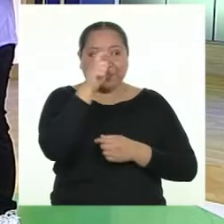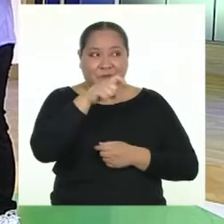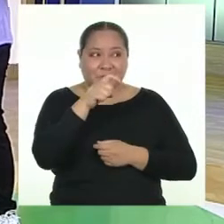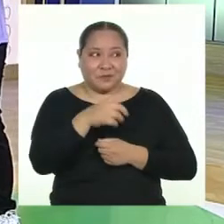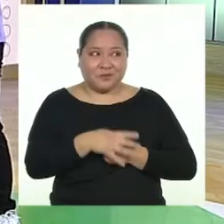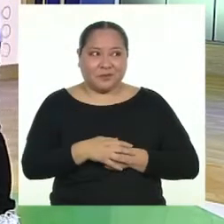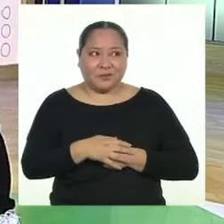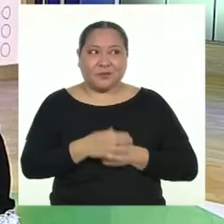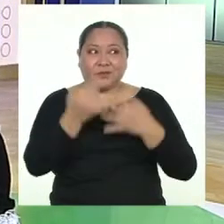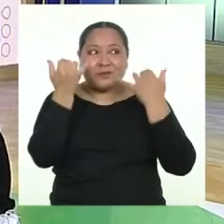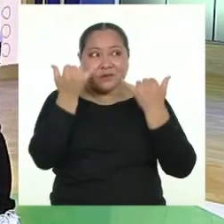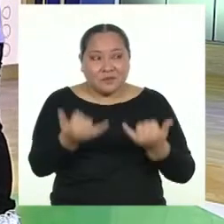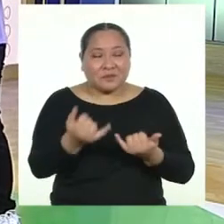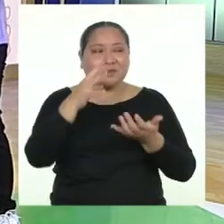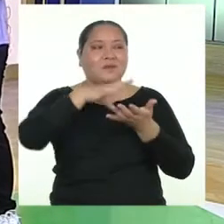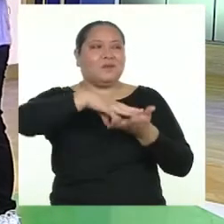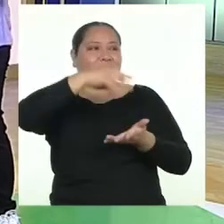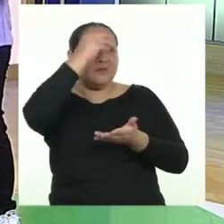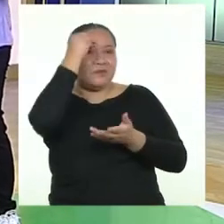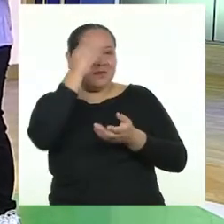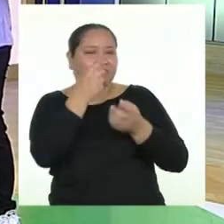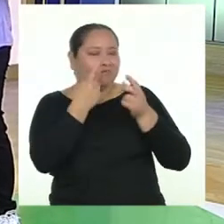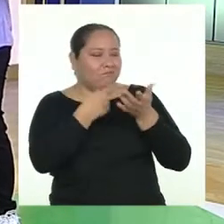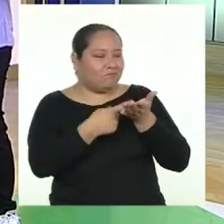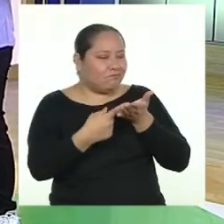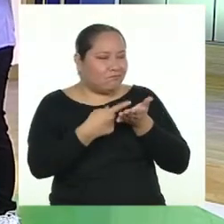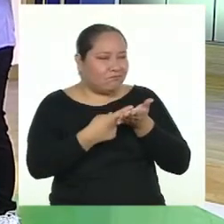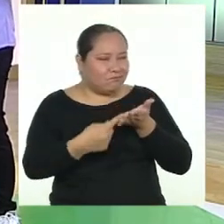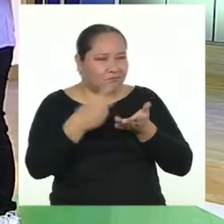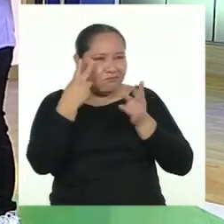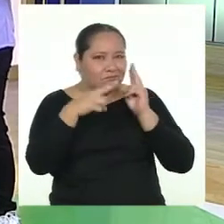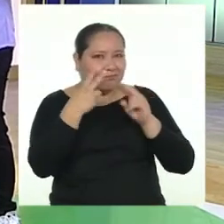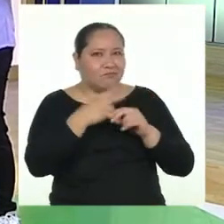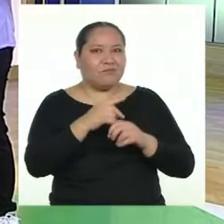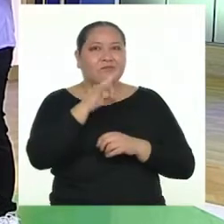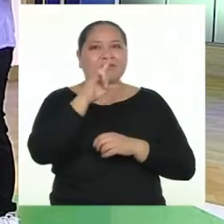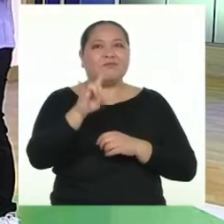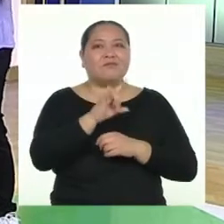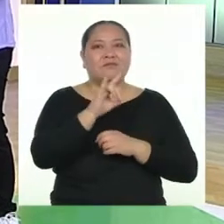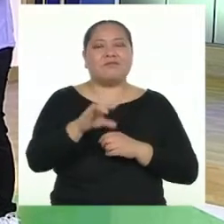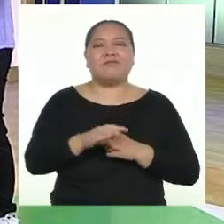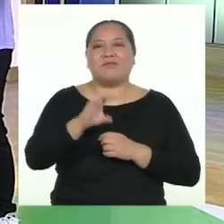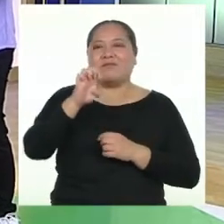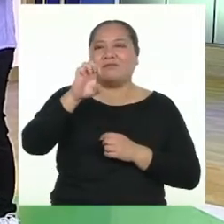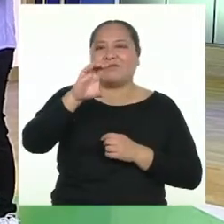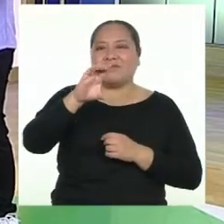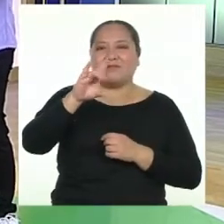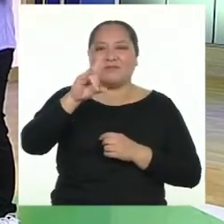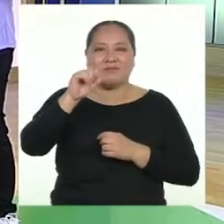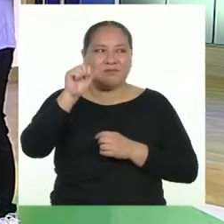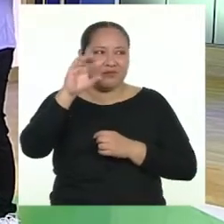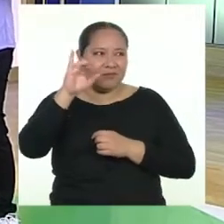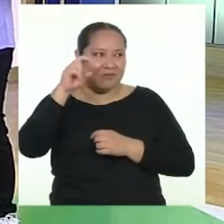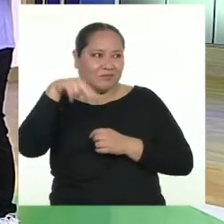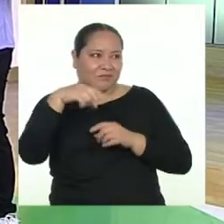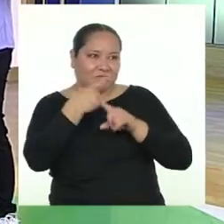necesitas. Y hoy día aprenderemos a calcularla, utilizando sistemas de ecuaciones y distintos métodos de